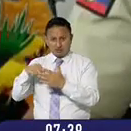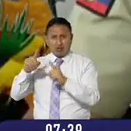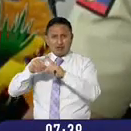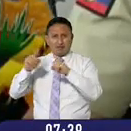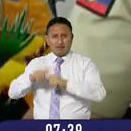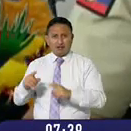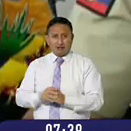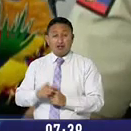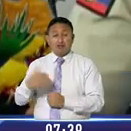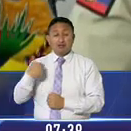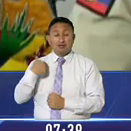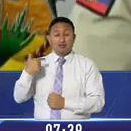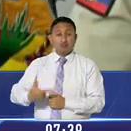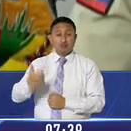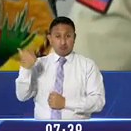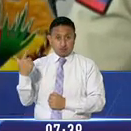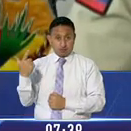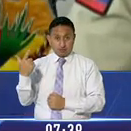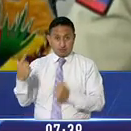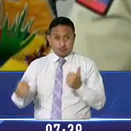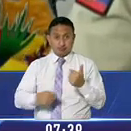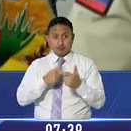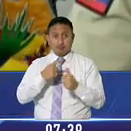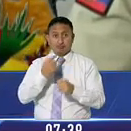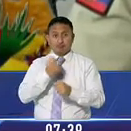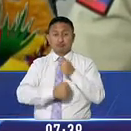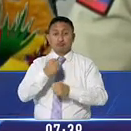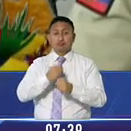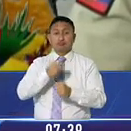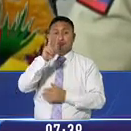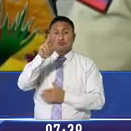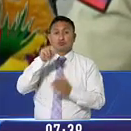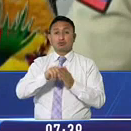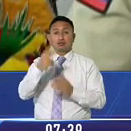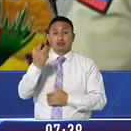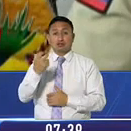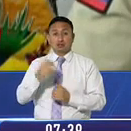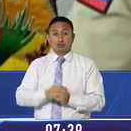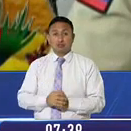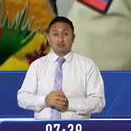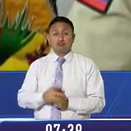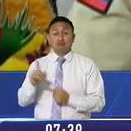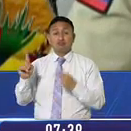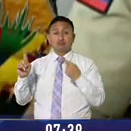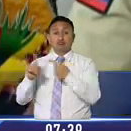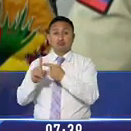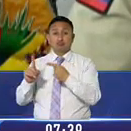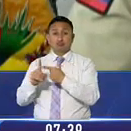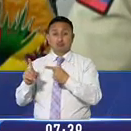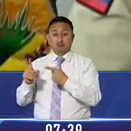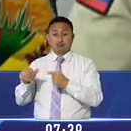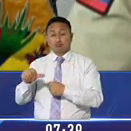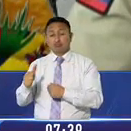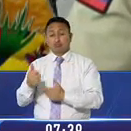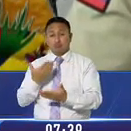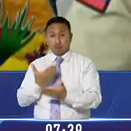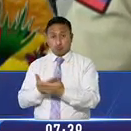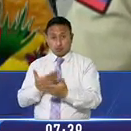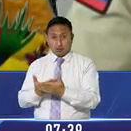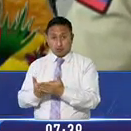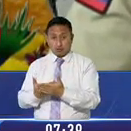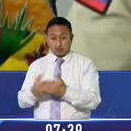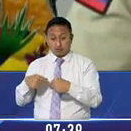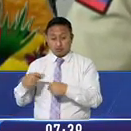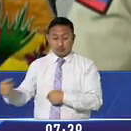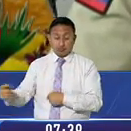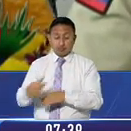no autorizadas en el año 2013. La persona aprehendida, junto a las evidencias, fueron puestas a órdenes de